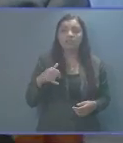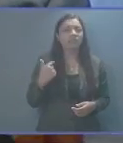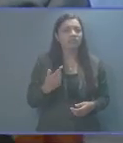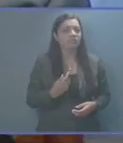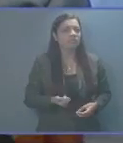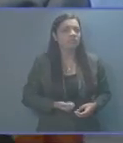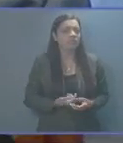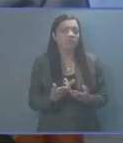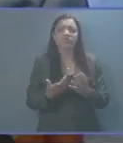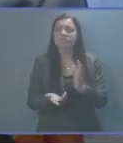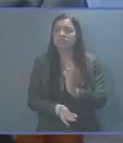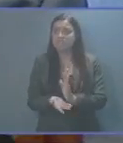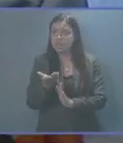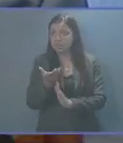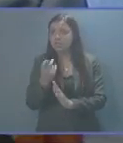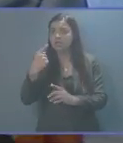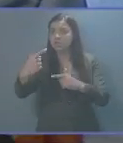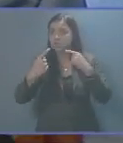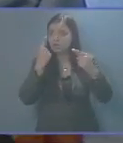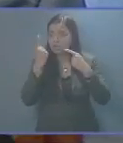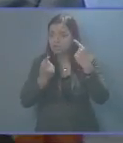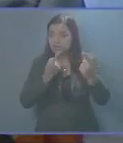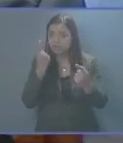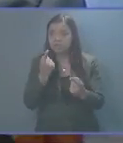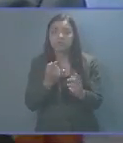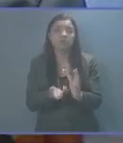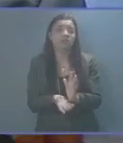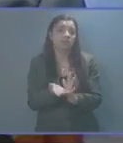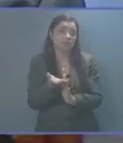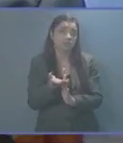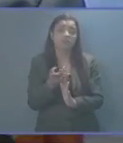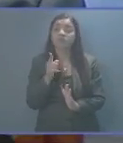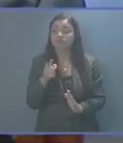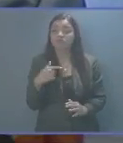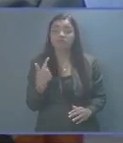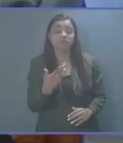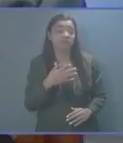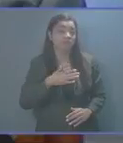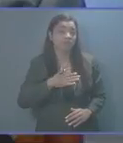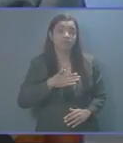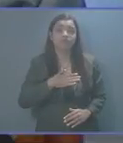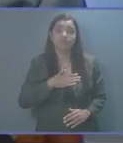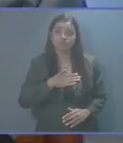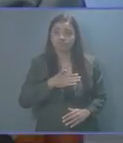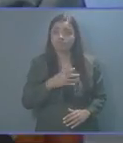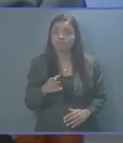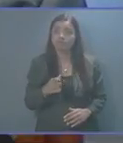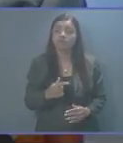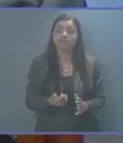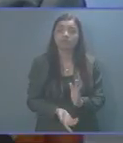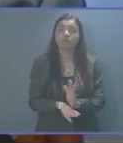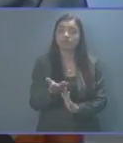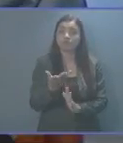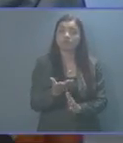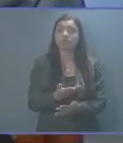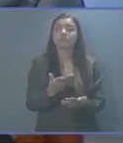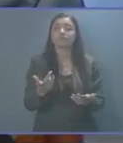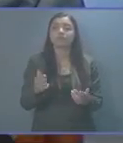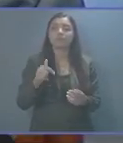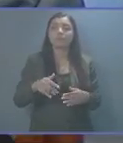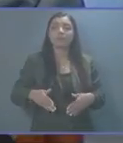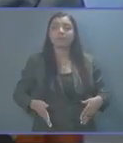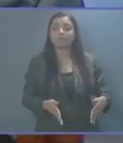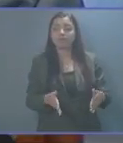de desarrollos, hablamos de turismo. Si hablamos de desarrollo y turismo, ahí tenemos una fuente grande para desarrollar. Esta